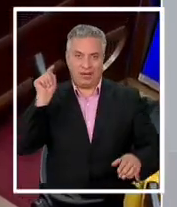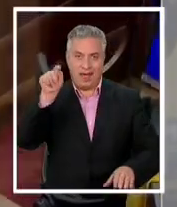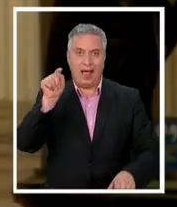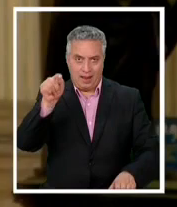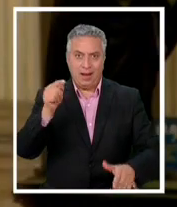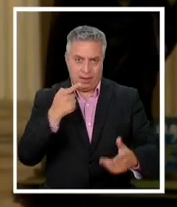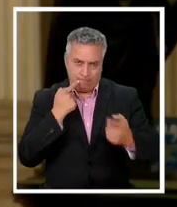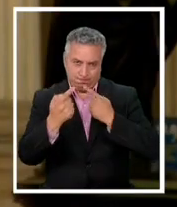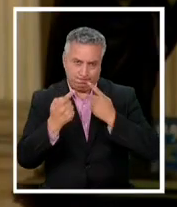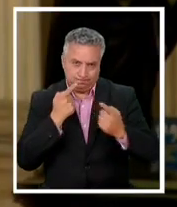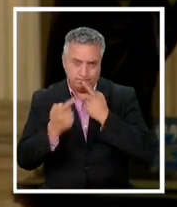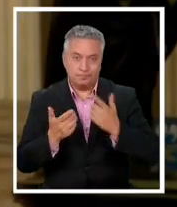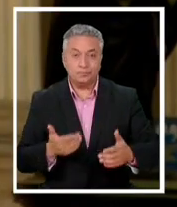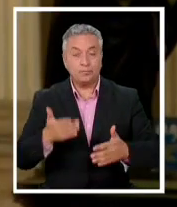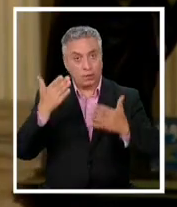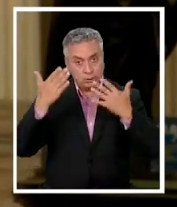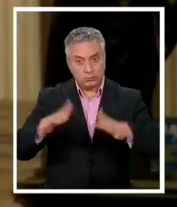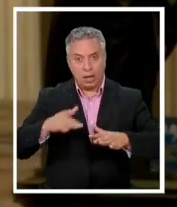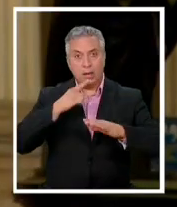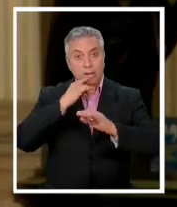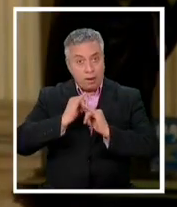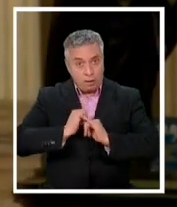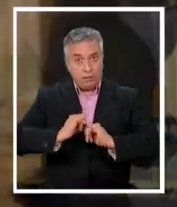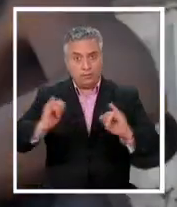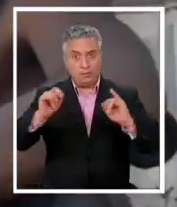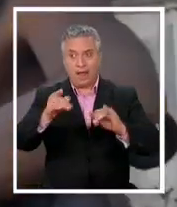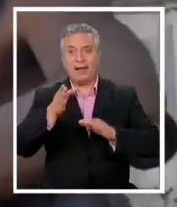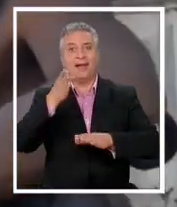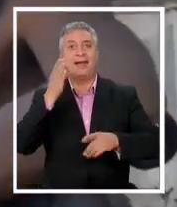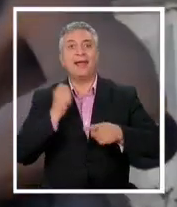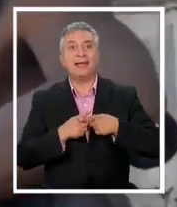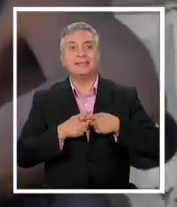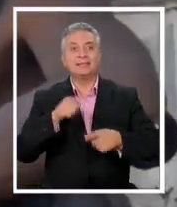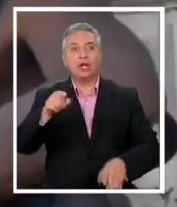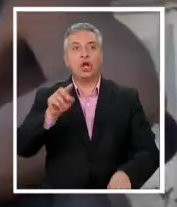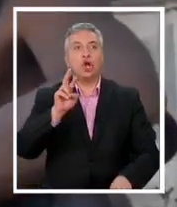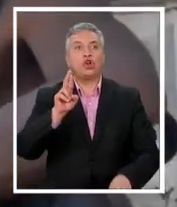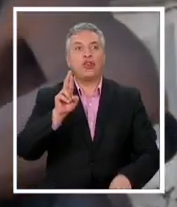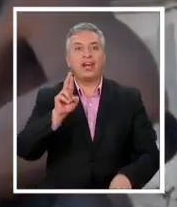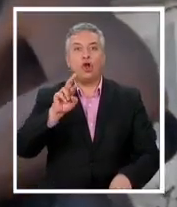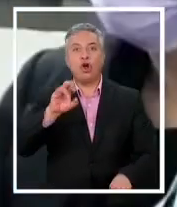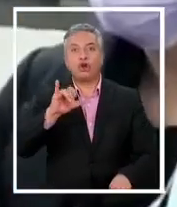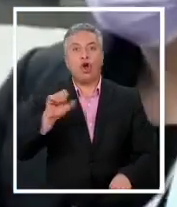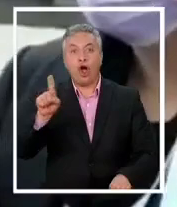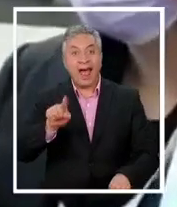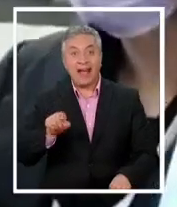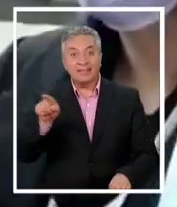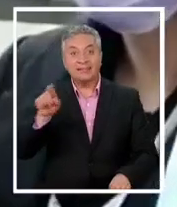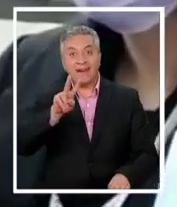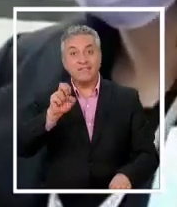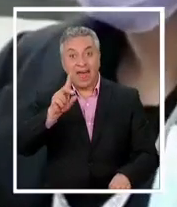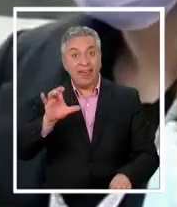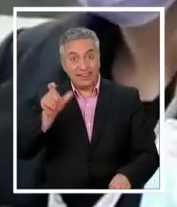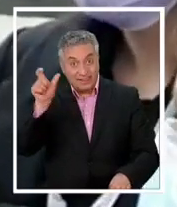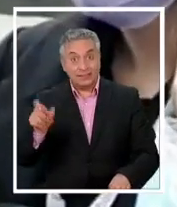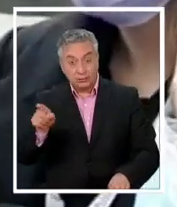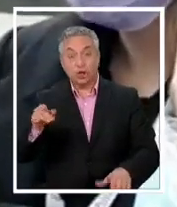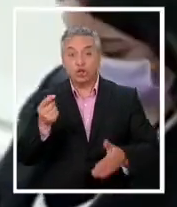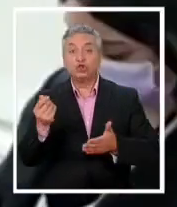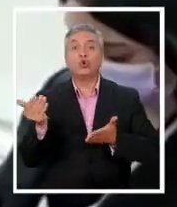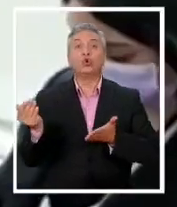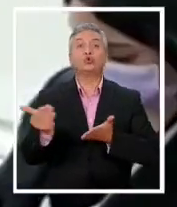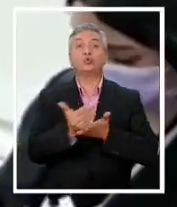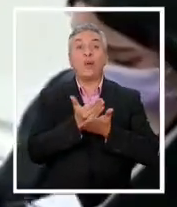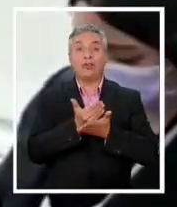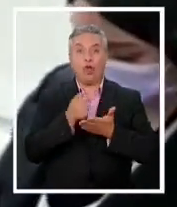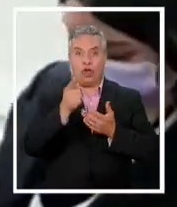Constitucional. Se informó que el ex convencional Rodrigo Rojas Vade devolvió su sueldo, el que recibió